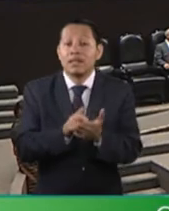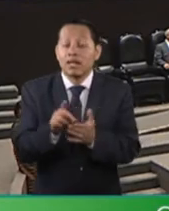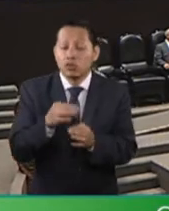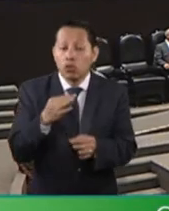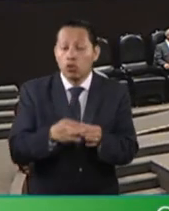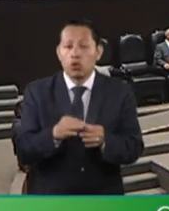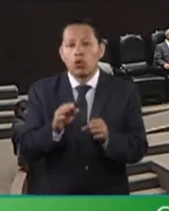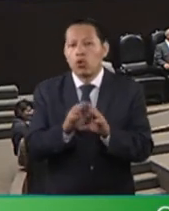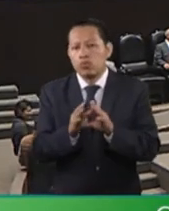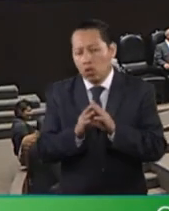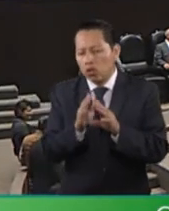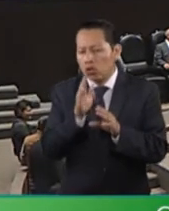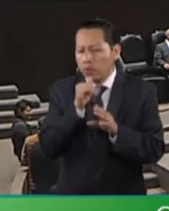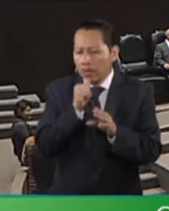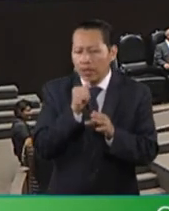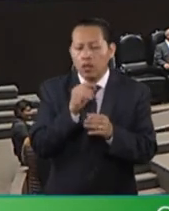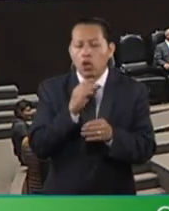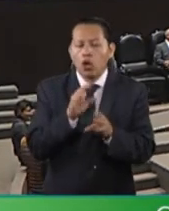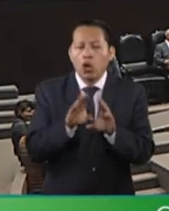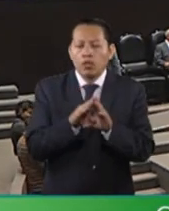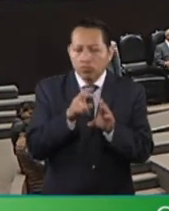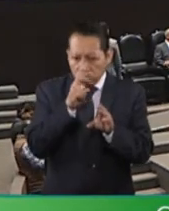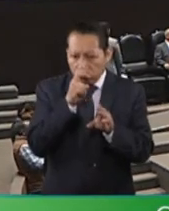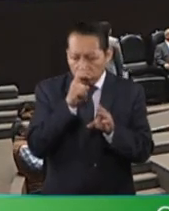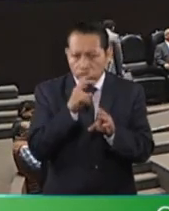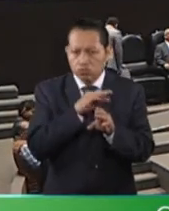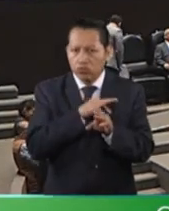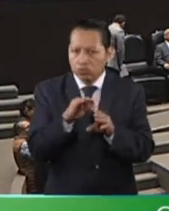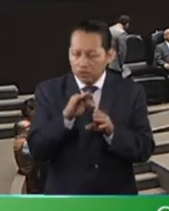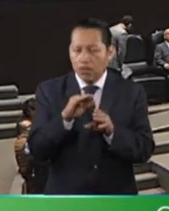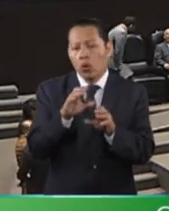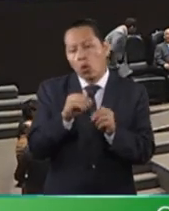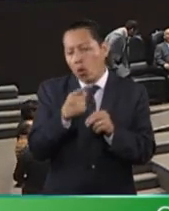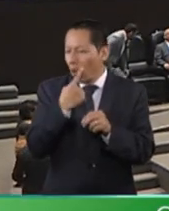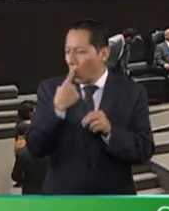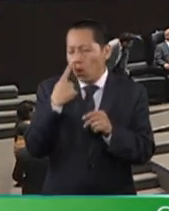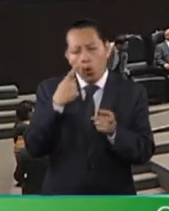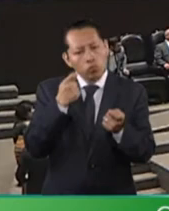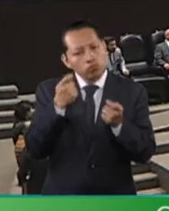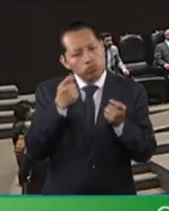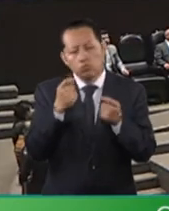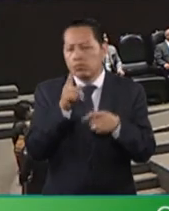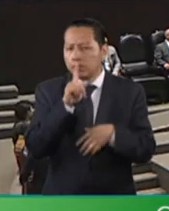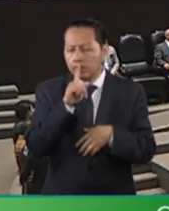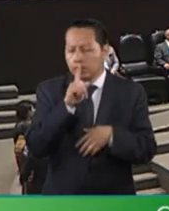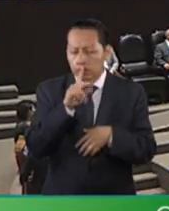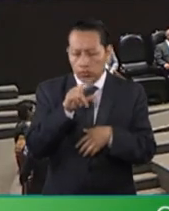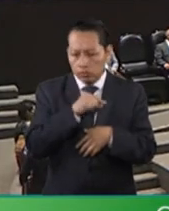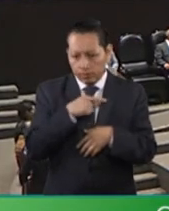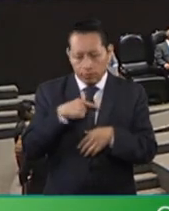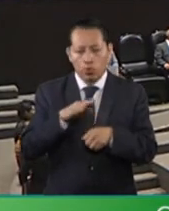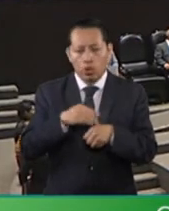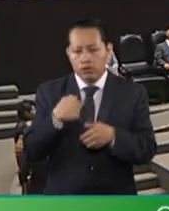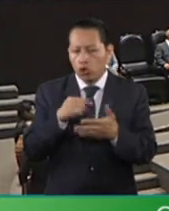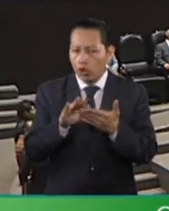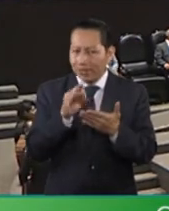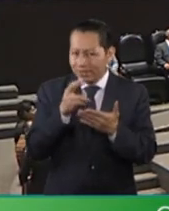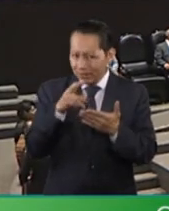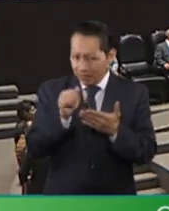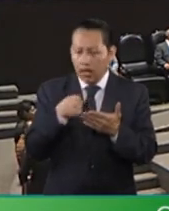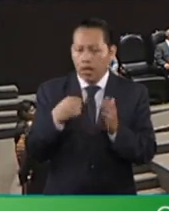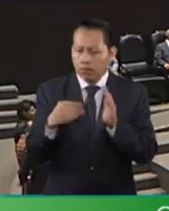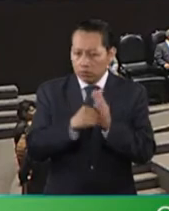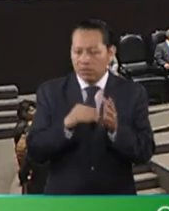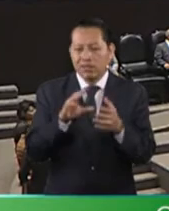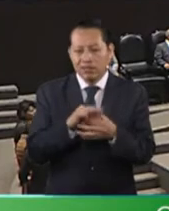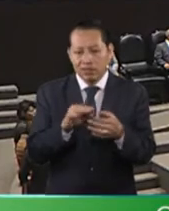estar sujeto a la arbitrariedad ni a la discrecionalidad. Por ello, también mi reserva considera que